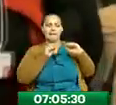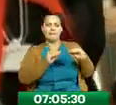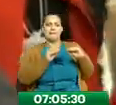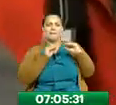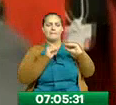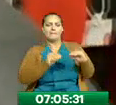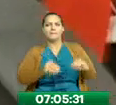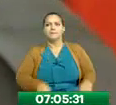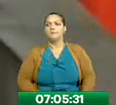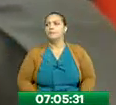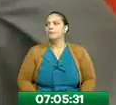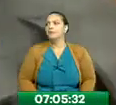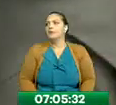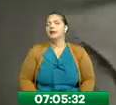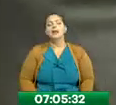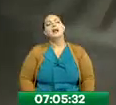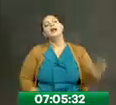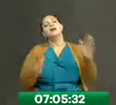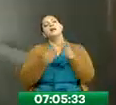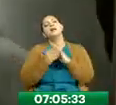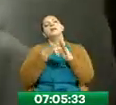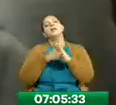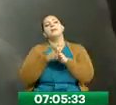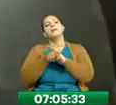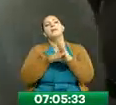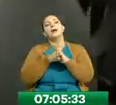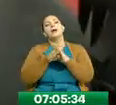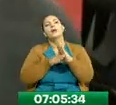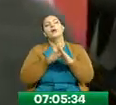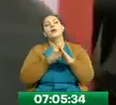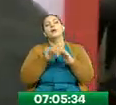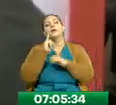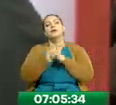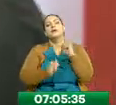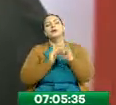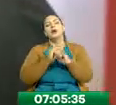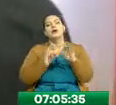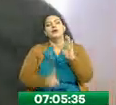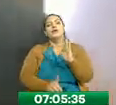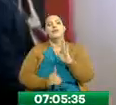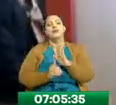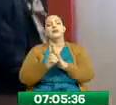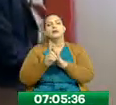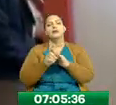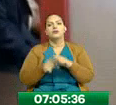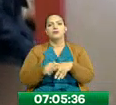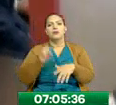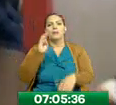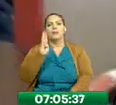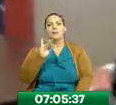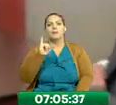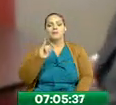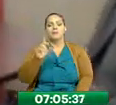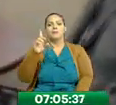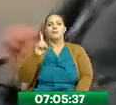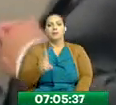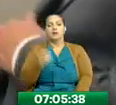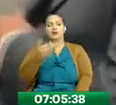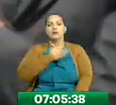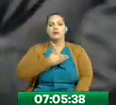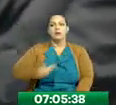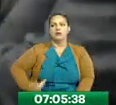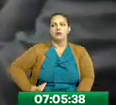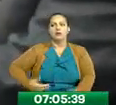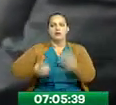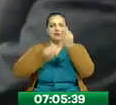del Banco Interamericano de Desarrollo, BID, durante la reunión con la delegación ecuatoriana, destacó que su organismo respalda